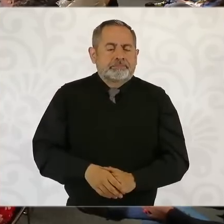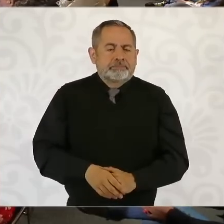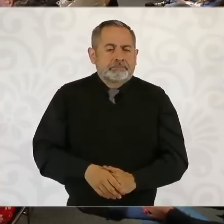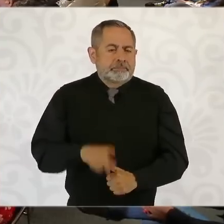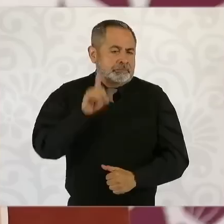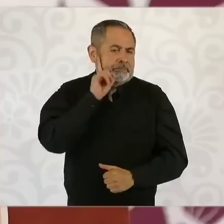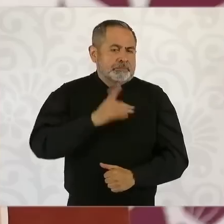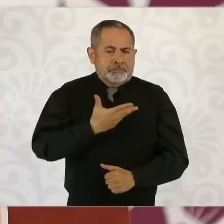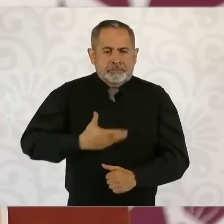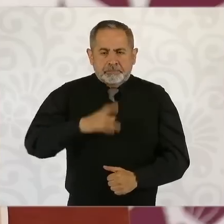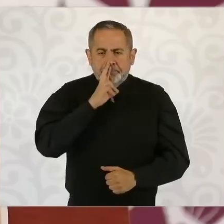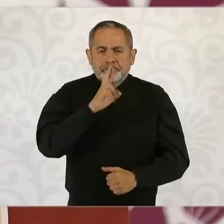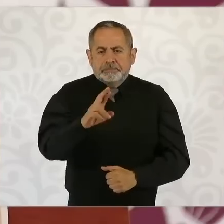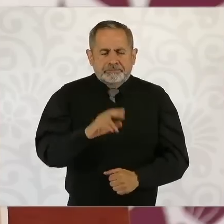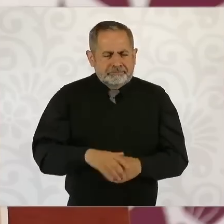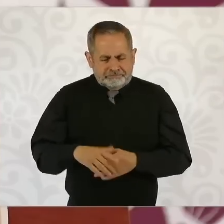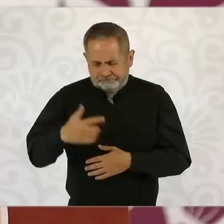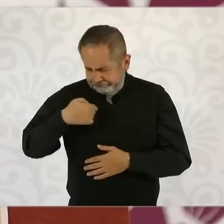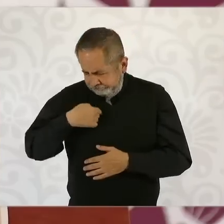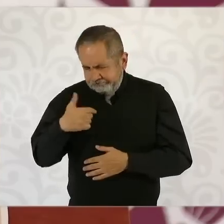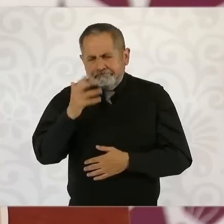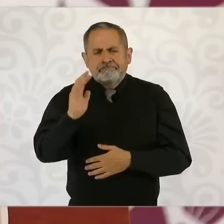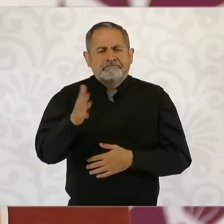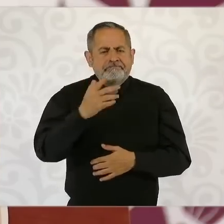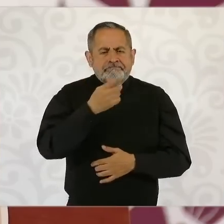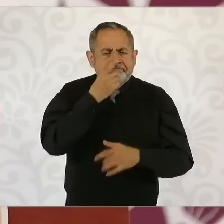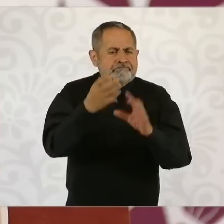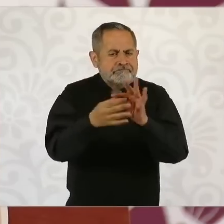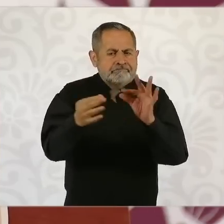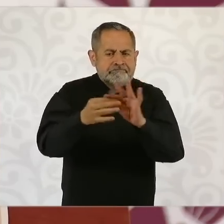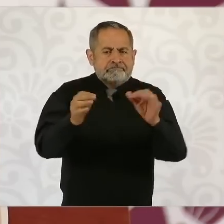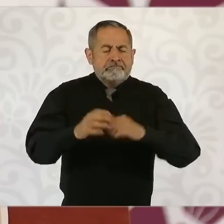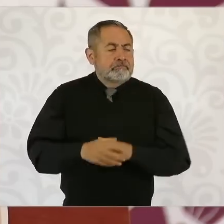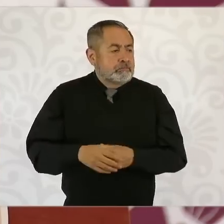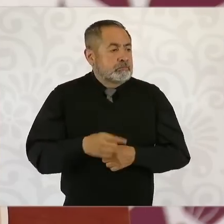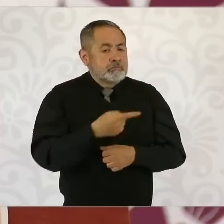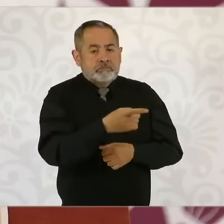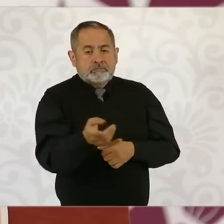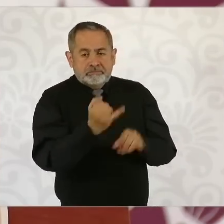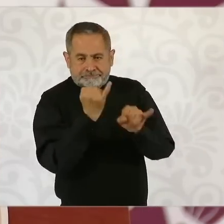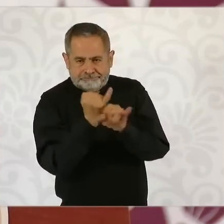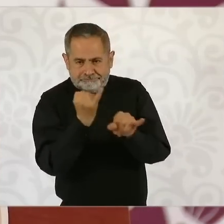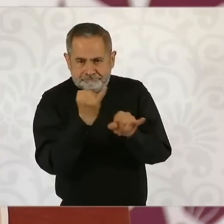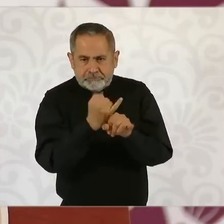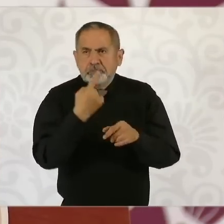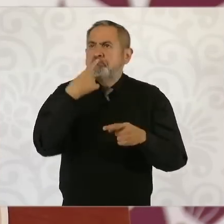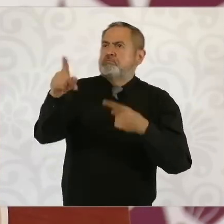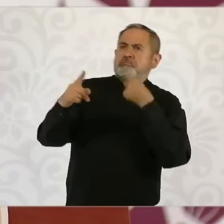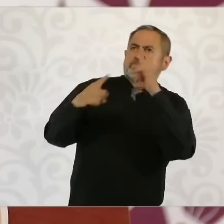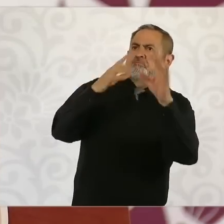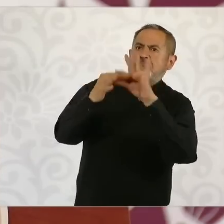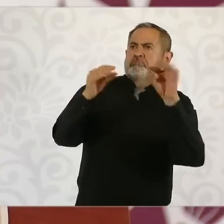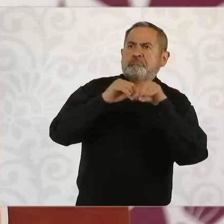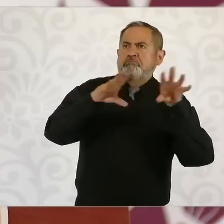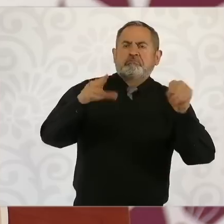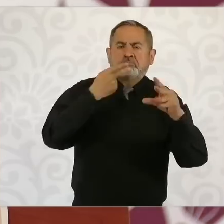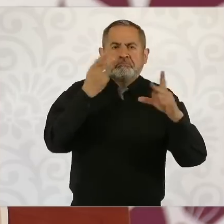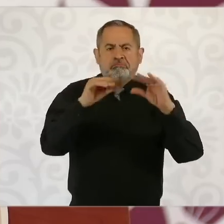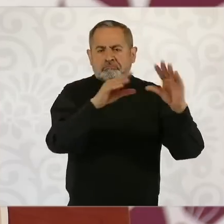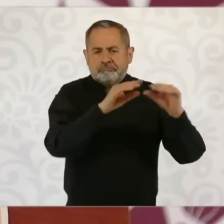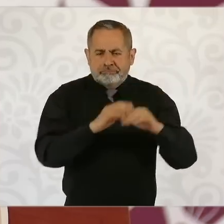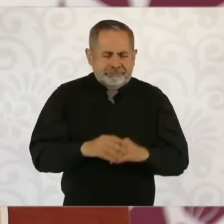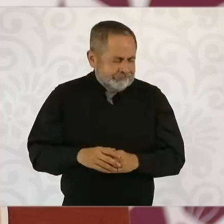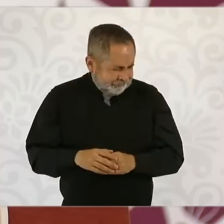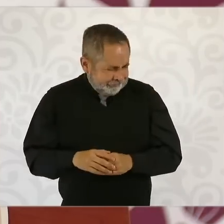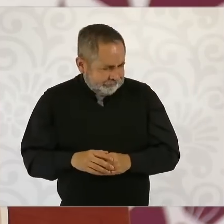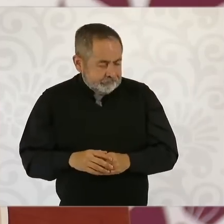Lo he estado comentando estos días, hay denuncias en redes sociales de